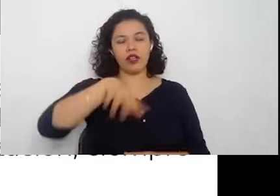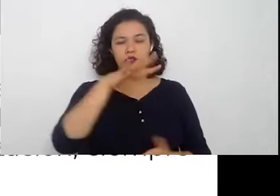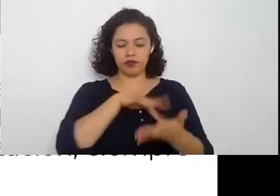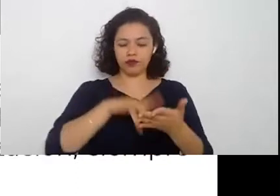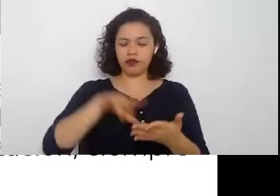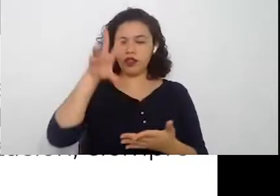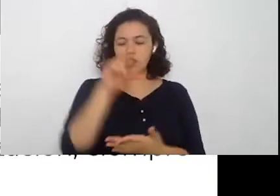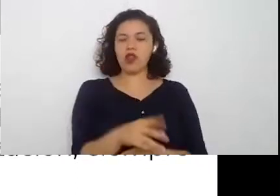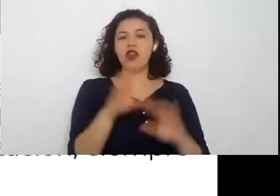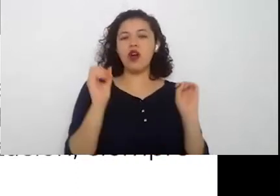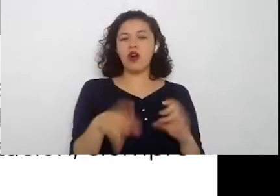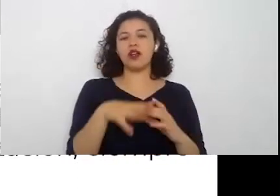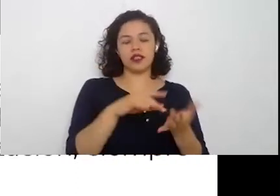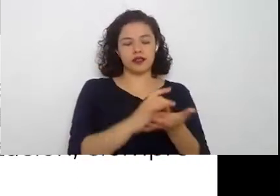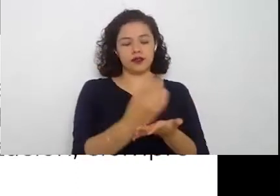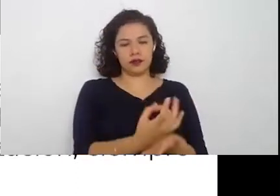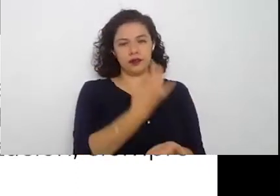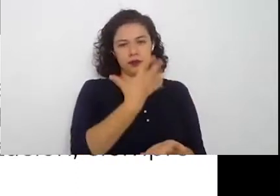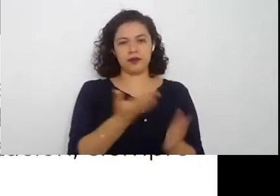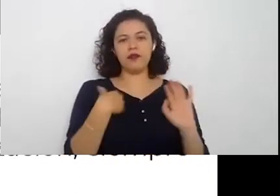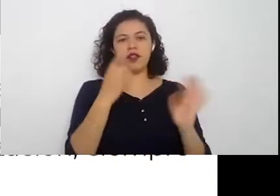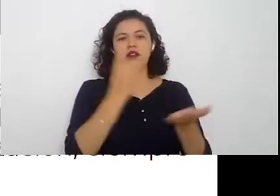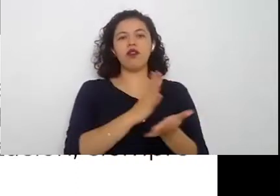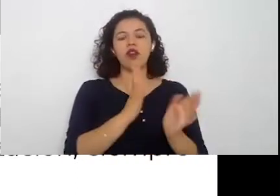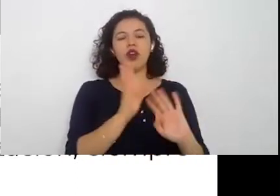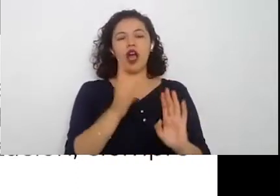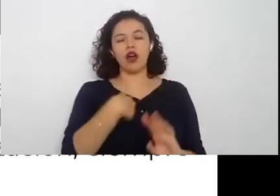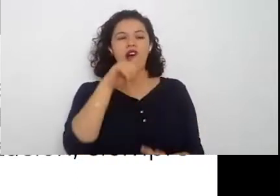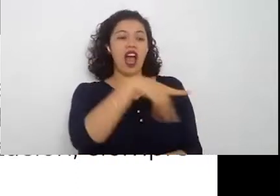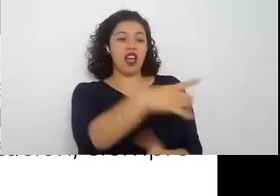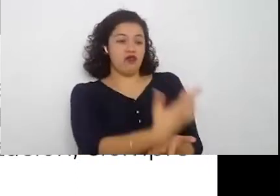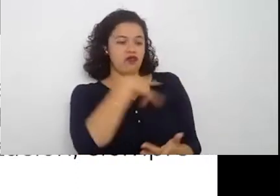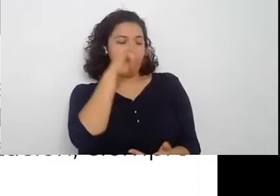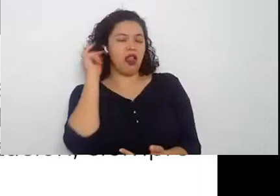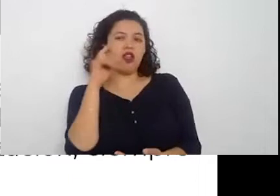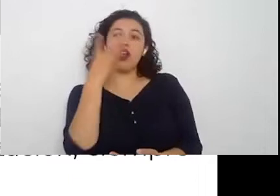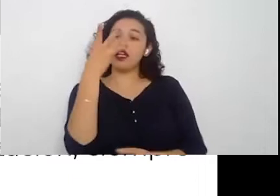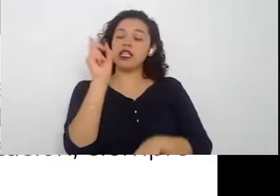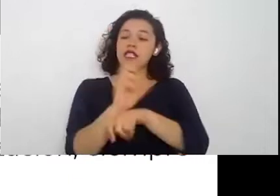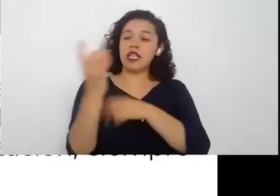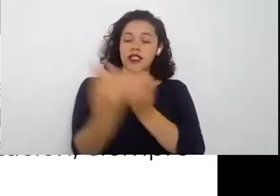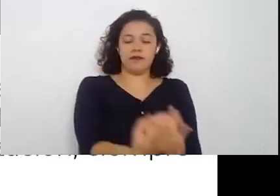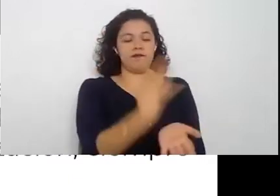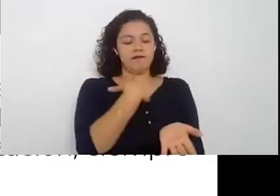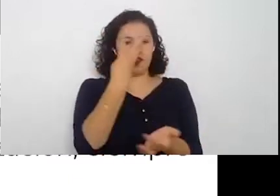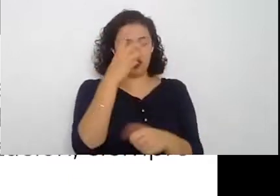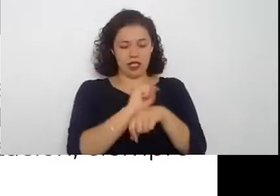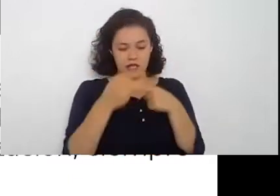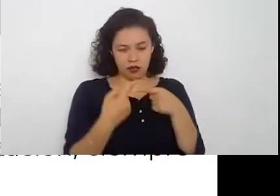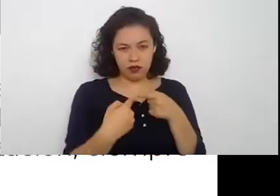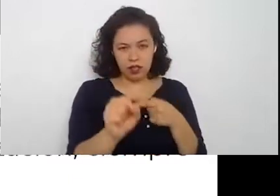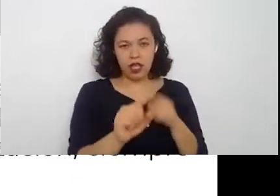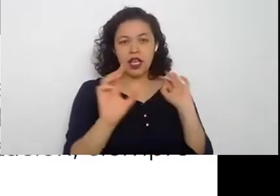abran ese mensaje, no crean que se va a dar por no leído. A los 3 días de envío del mensaje, el SAT lo